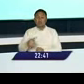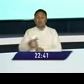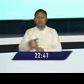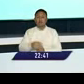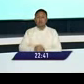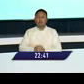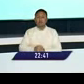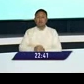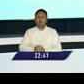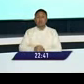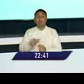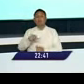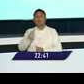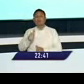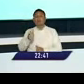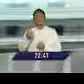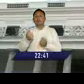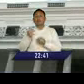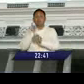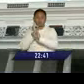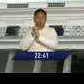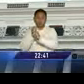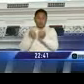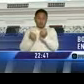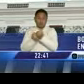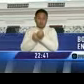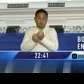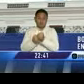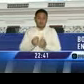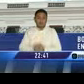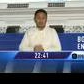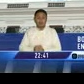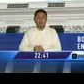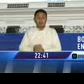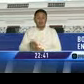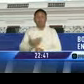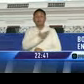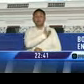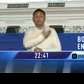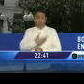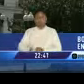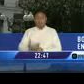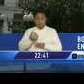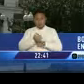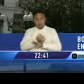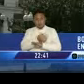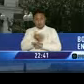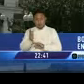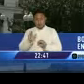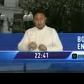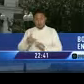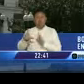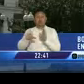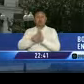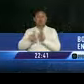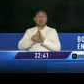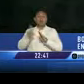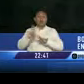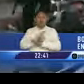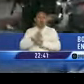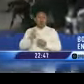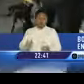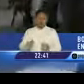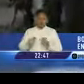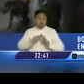entidades complementarias. En las observaciones que hizo el gobierno de Guillermo Lasso a la ley del uso legítimo